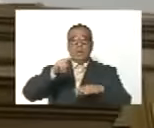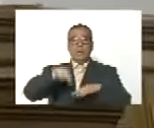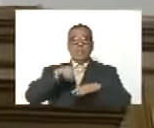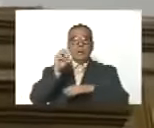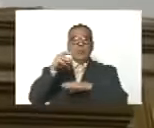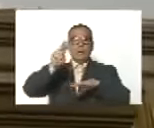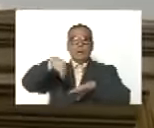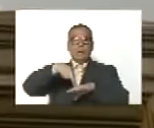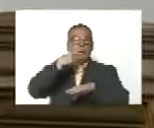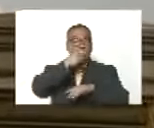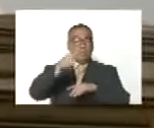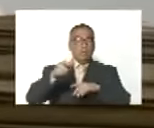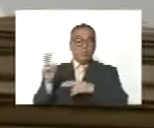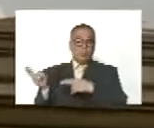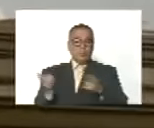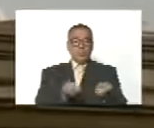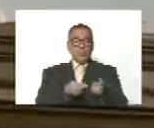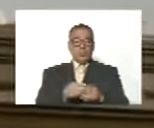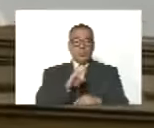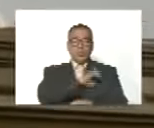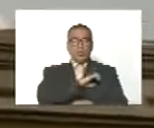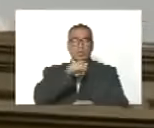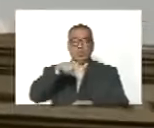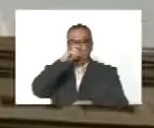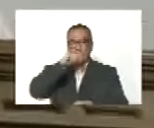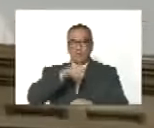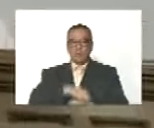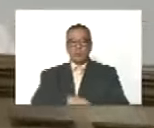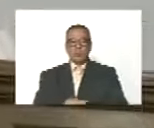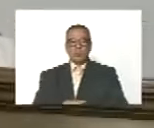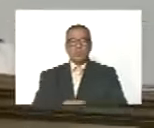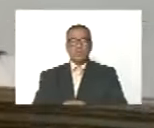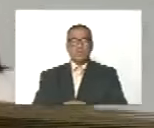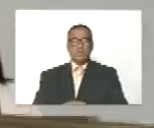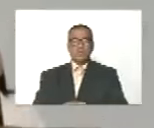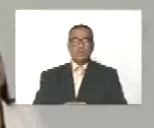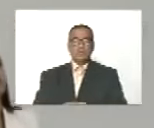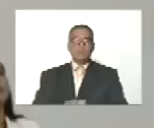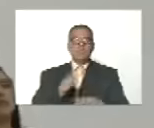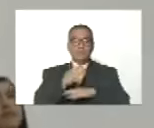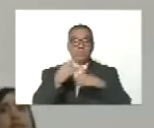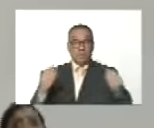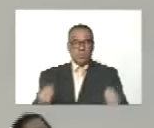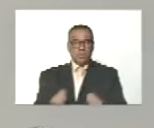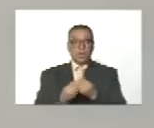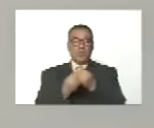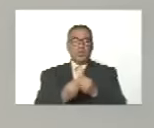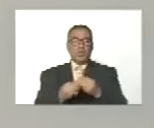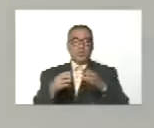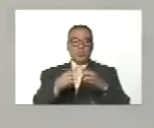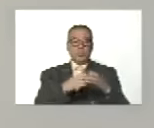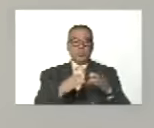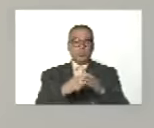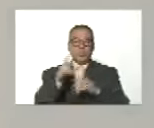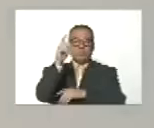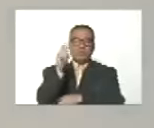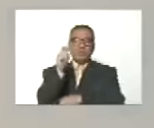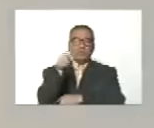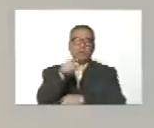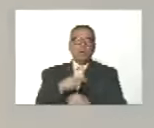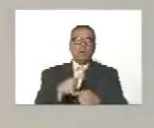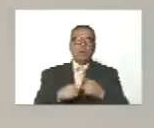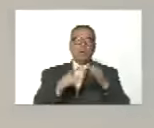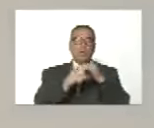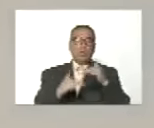nos giró la invitación desde enero de este año y fui acompañado por una delegación del